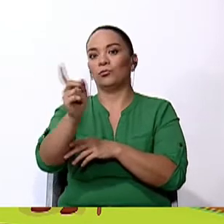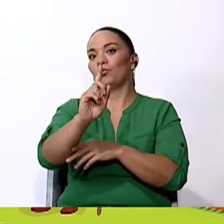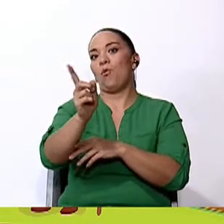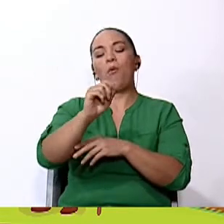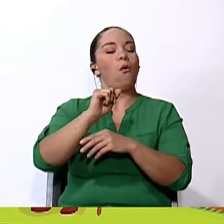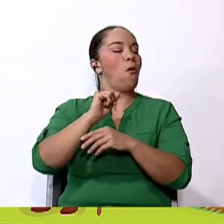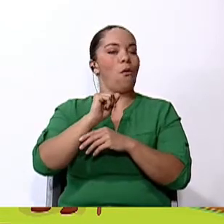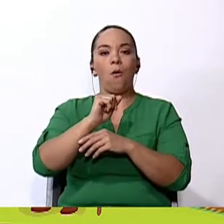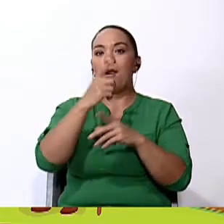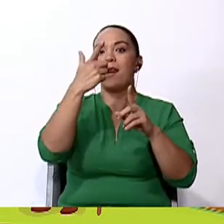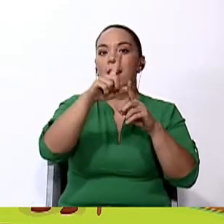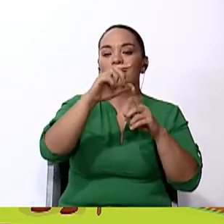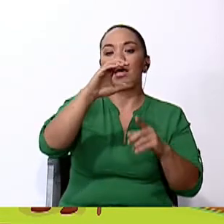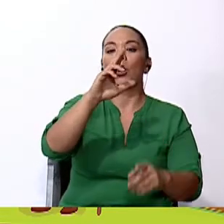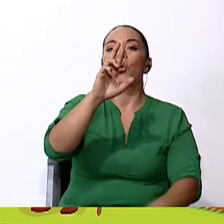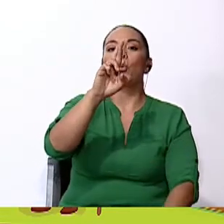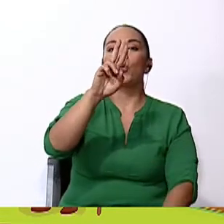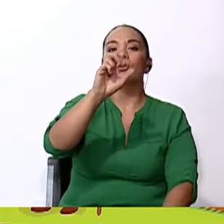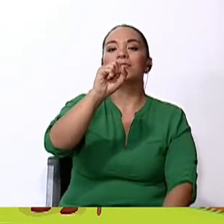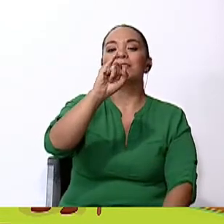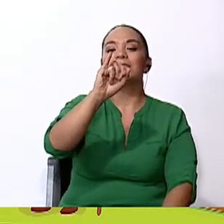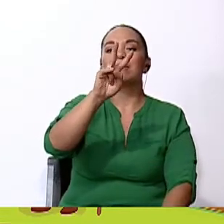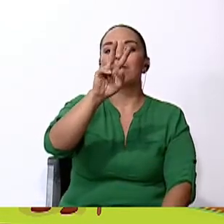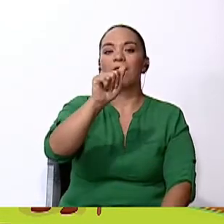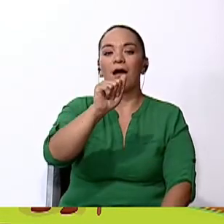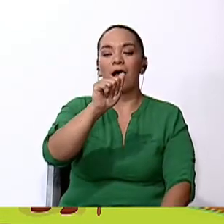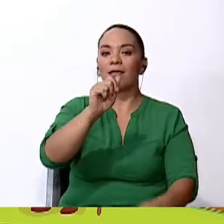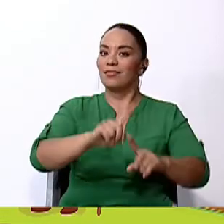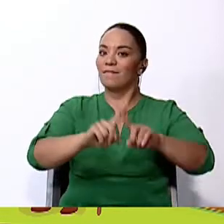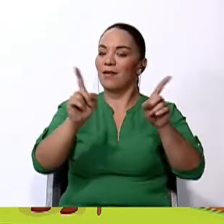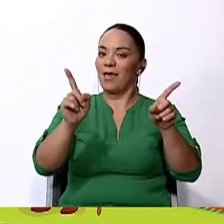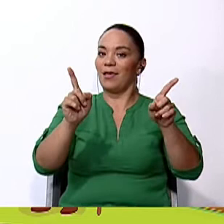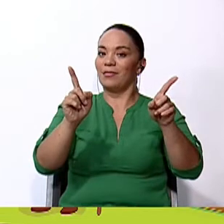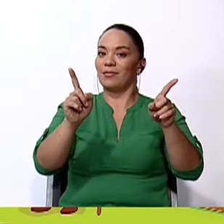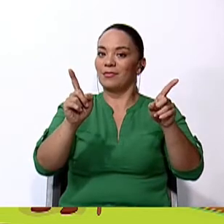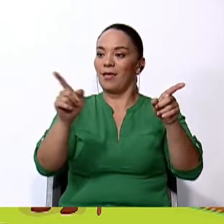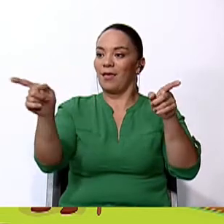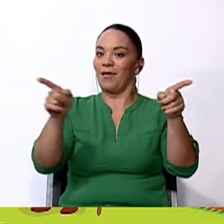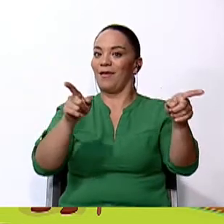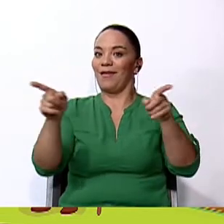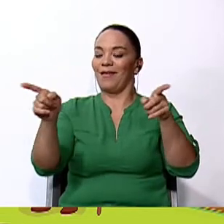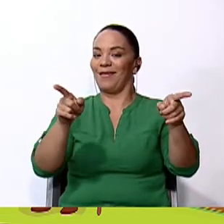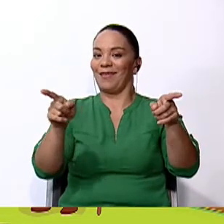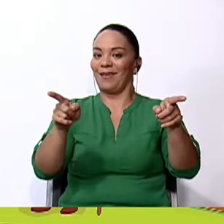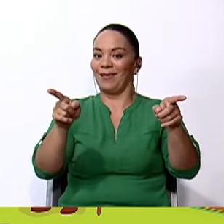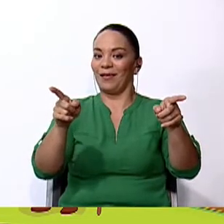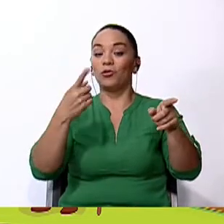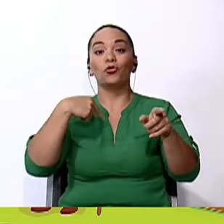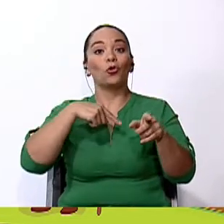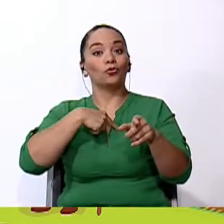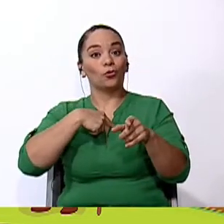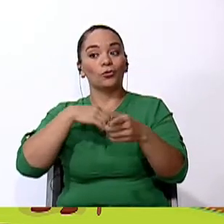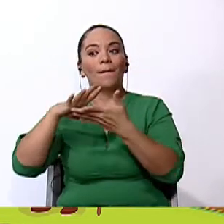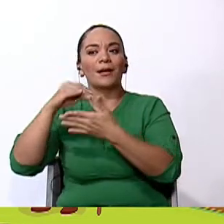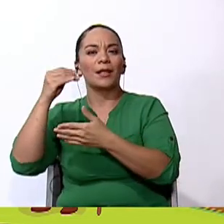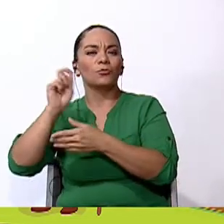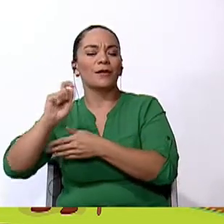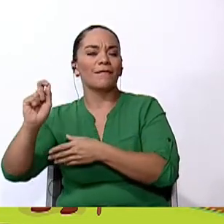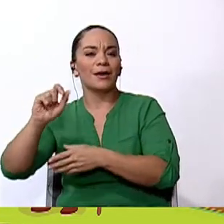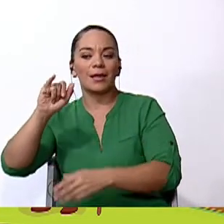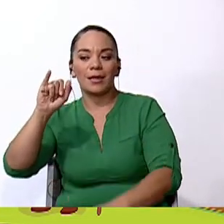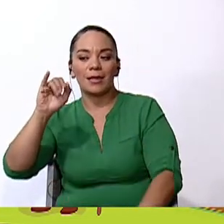letra cursiva. La letra imprenta es con la que nosotros generalmente aprendemos a escribir. Vamos a ver